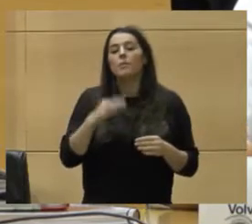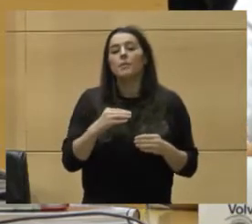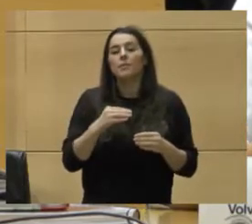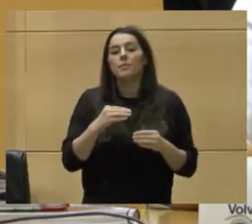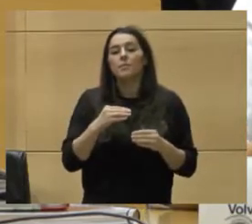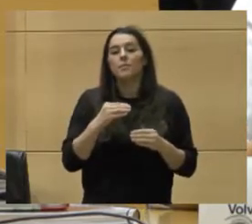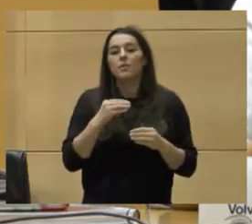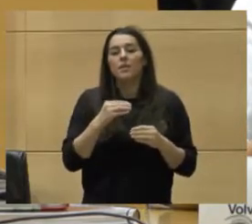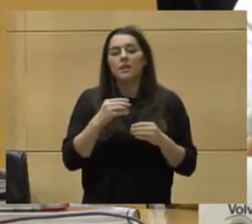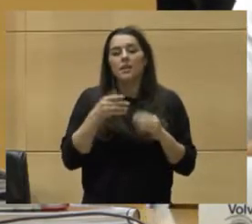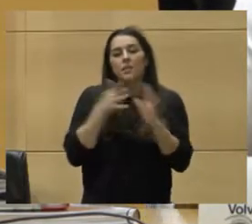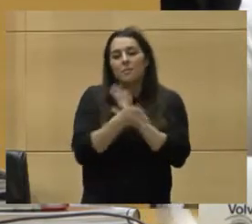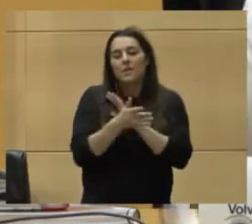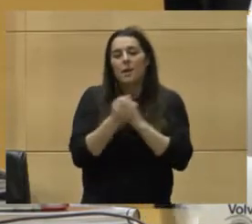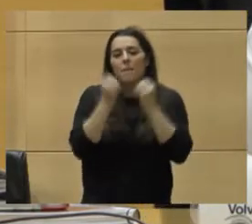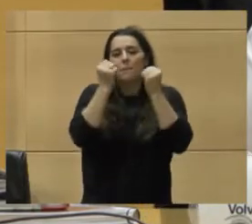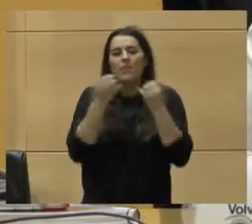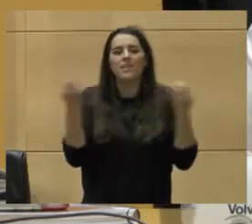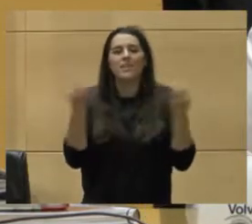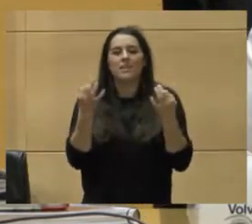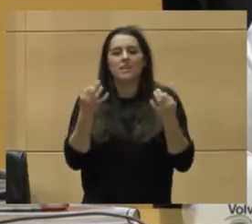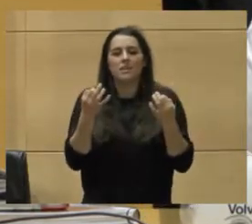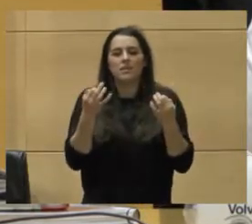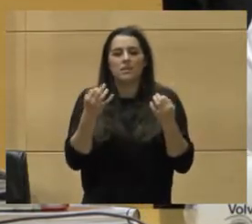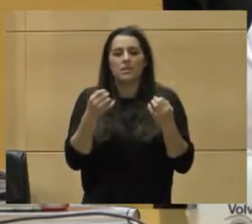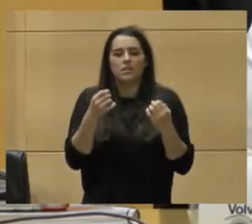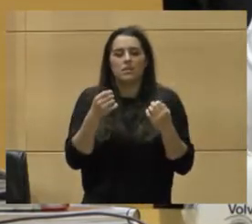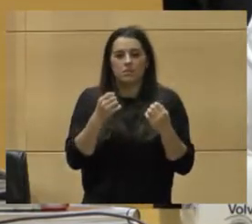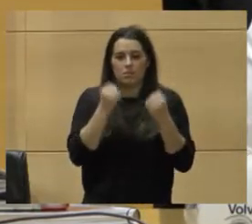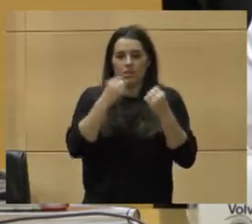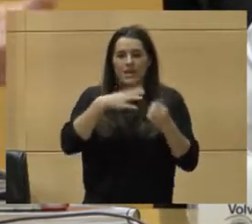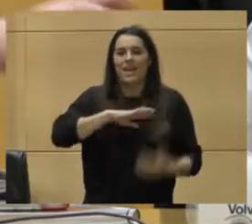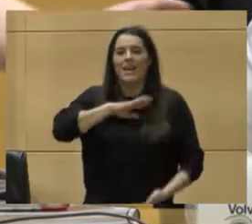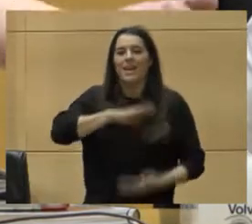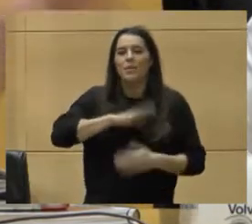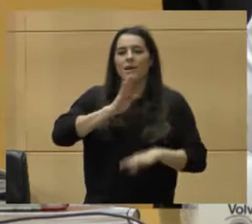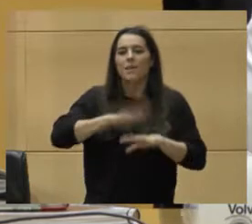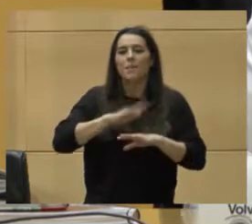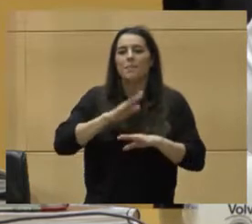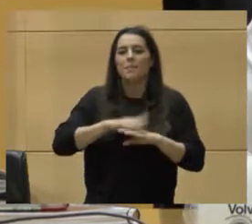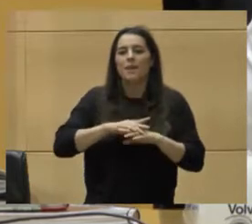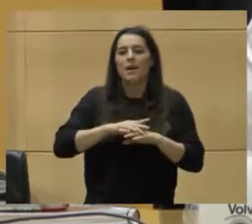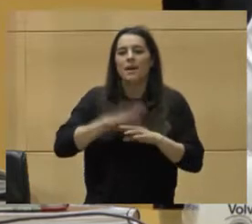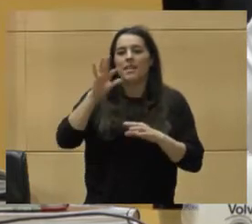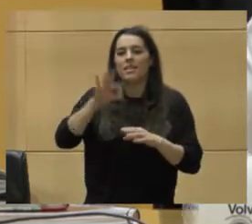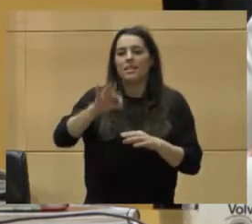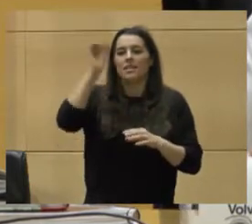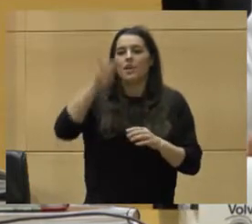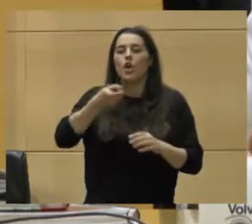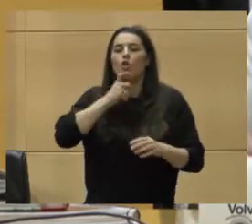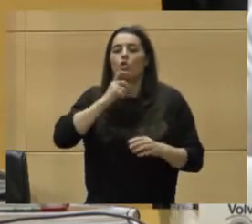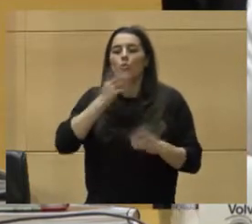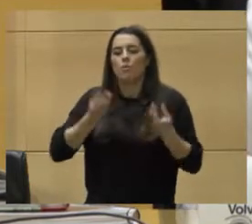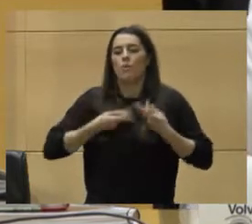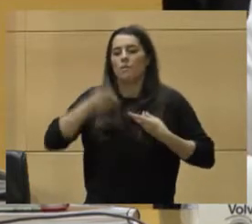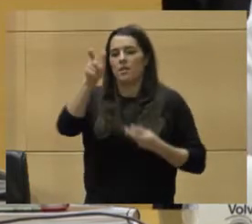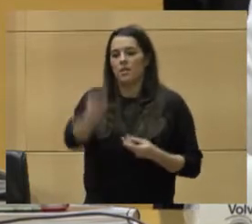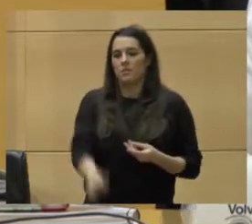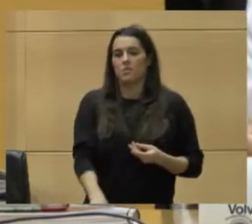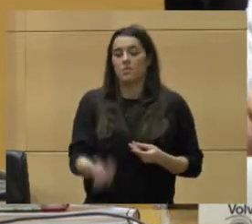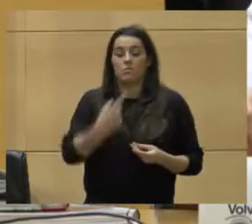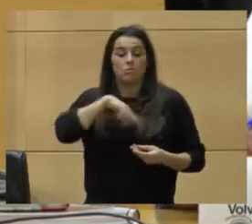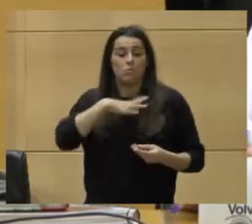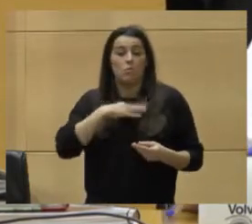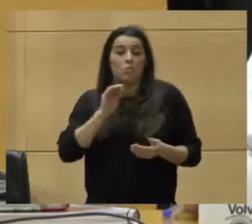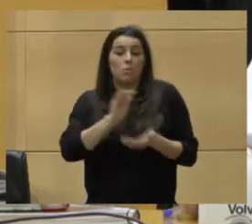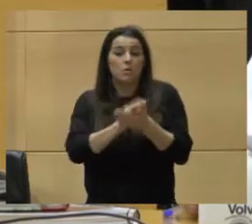la capacidad para determinar la vida de las personas y eso se puede hacer de forma democrática podemos decidir entre todos